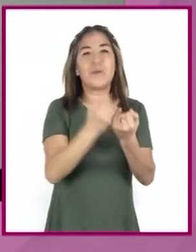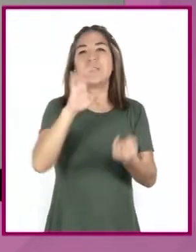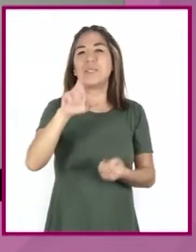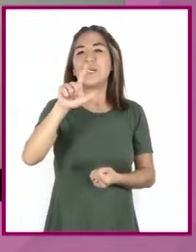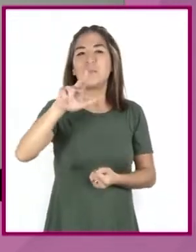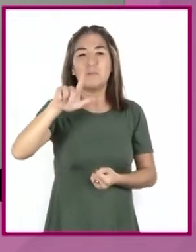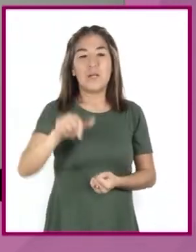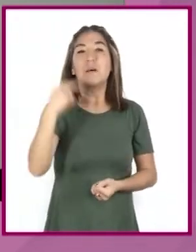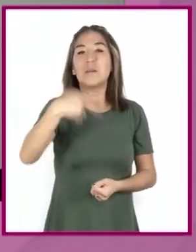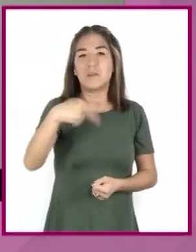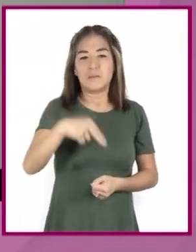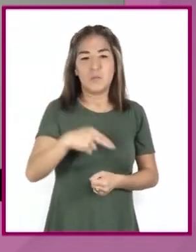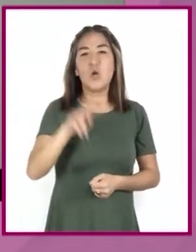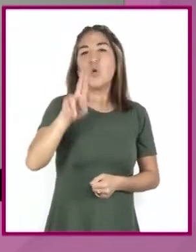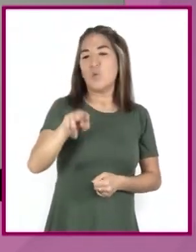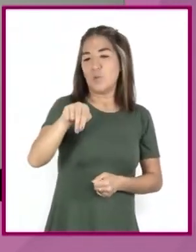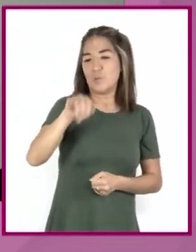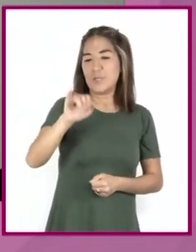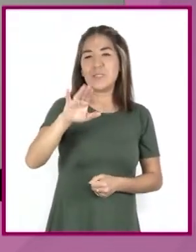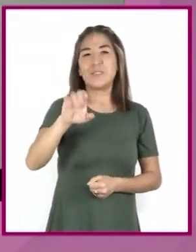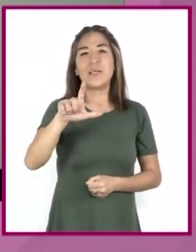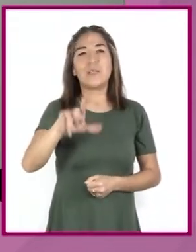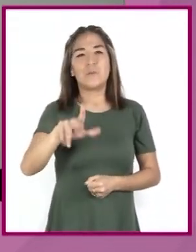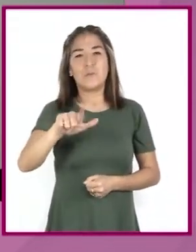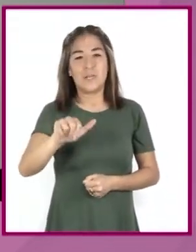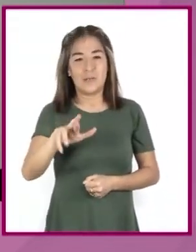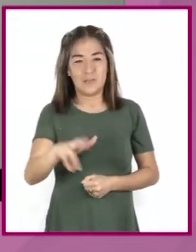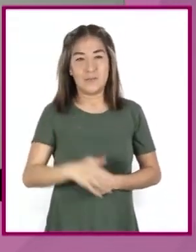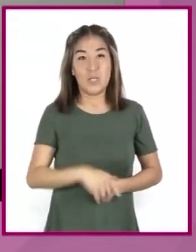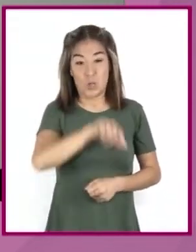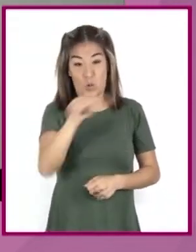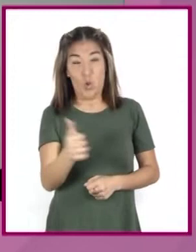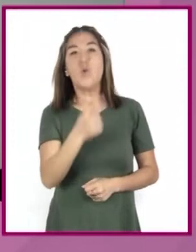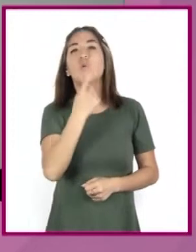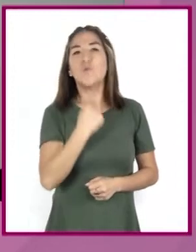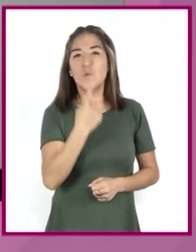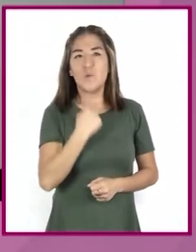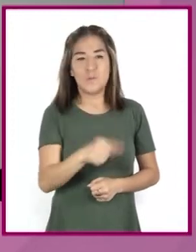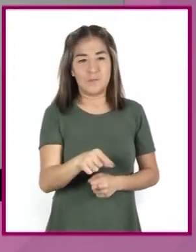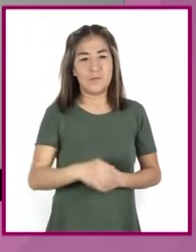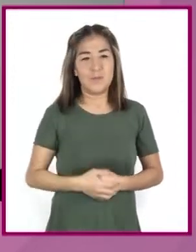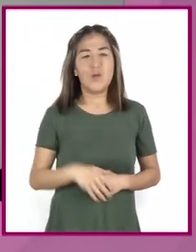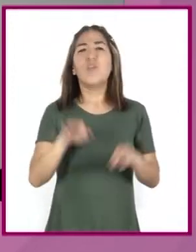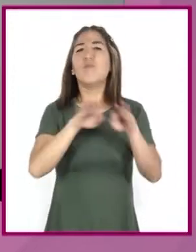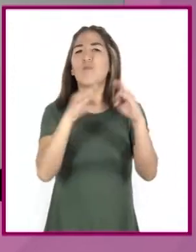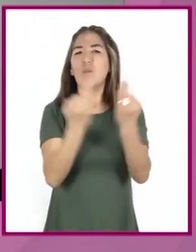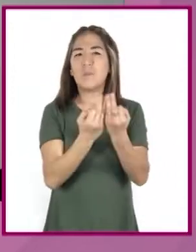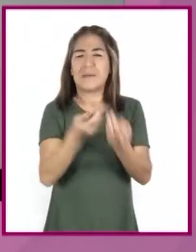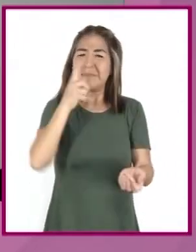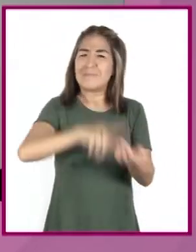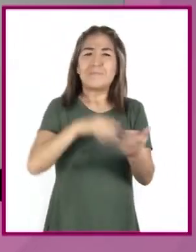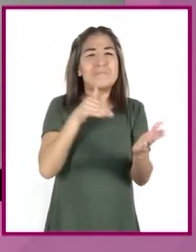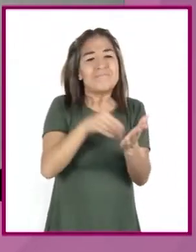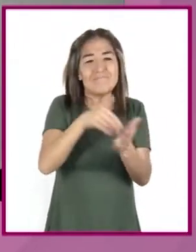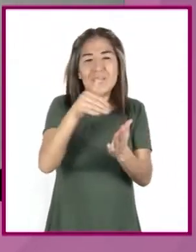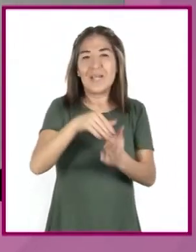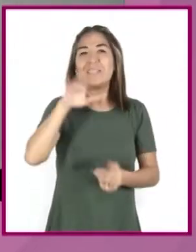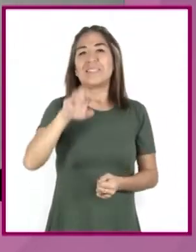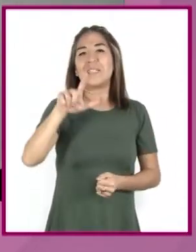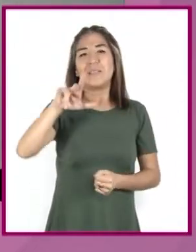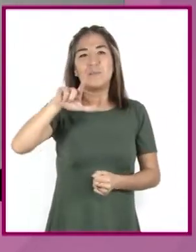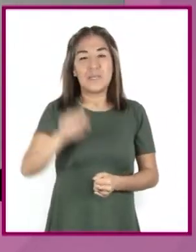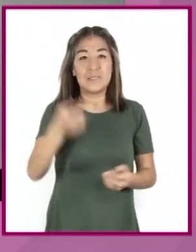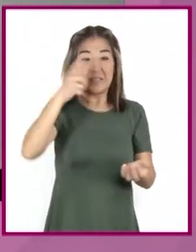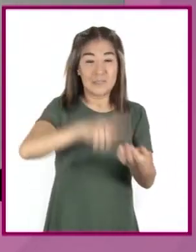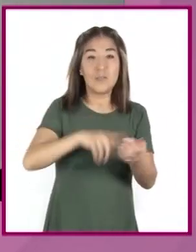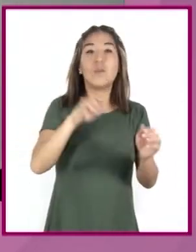recibe el nombre de unicelular. Esta alga roja está formada por muchas células, y estos